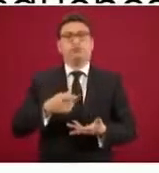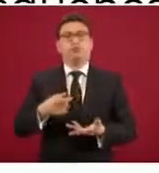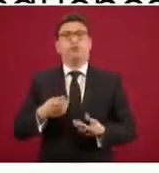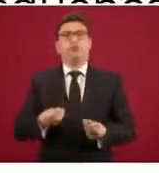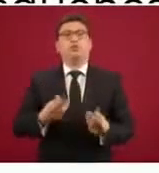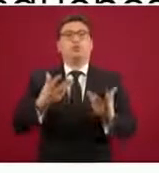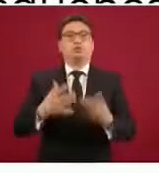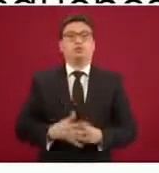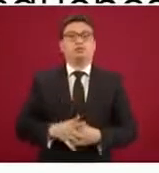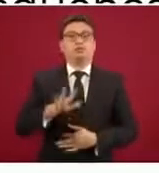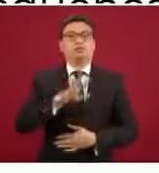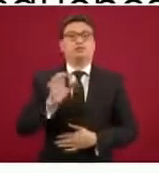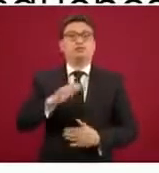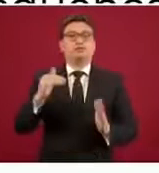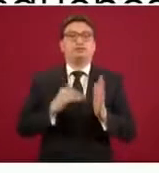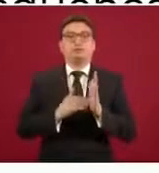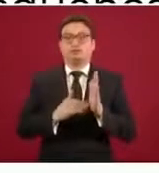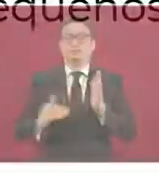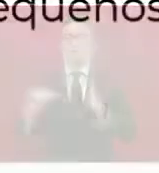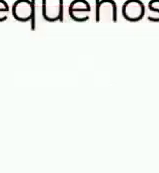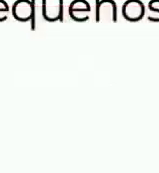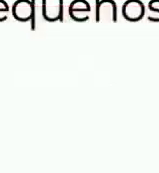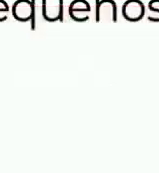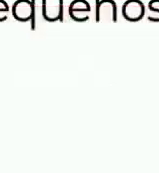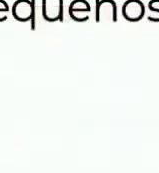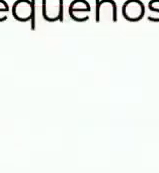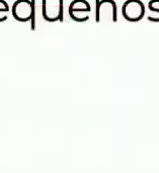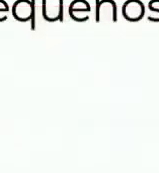de más de 500 mil millones de pesos,